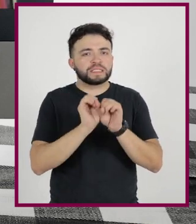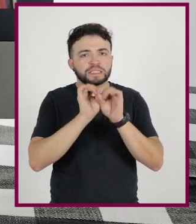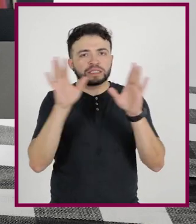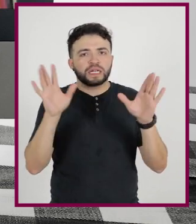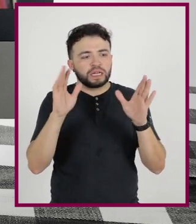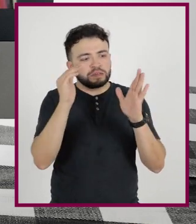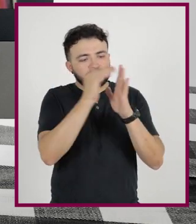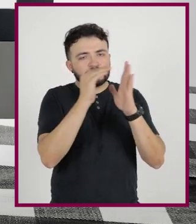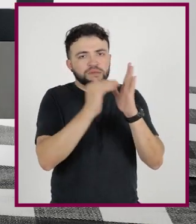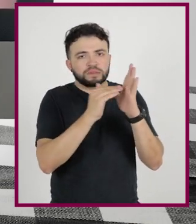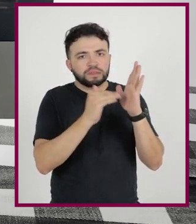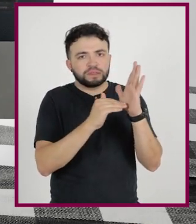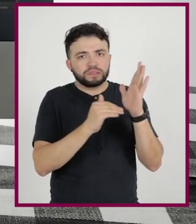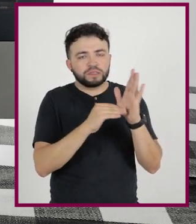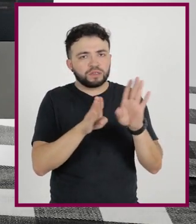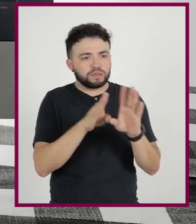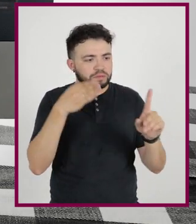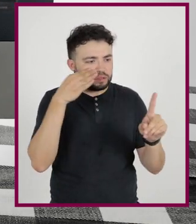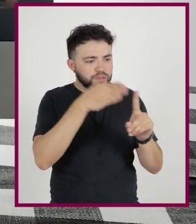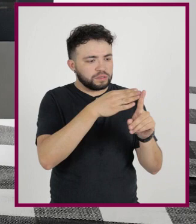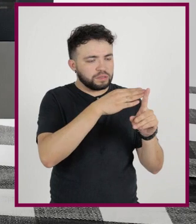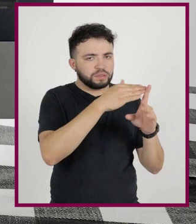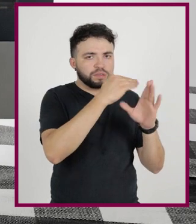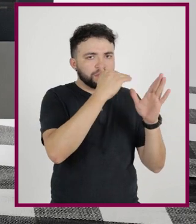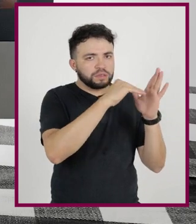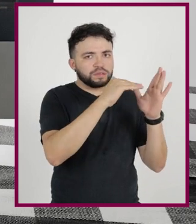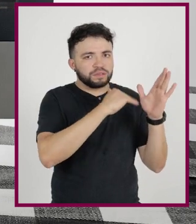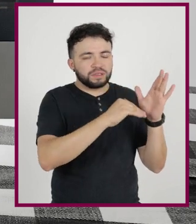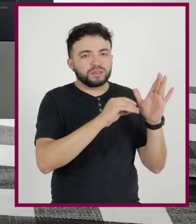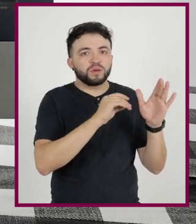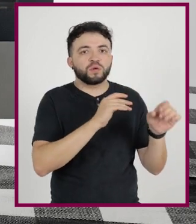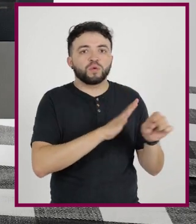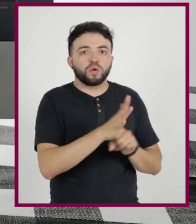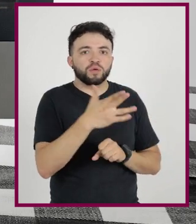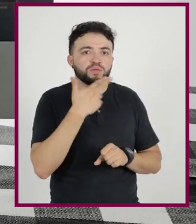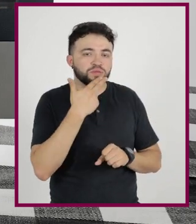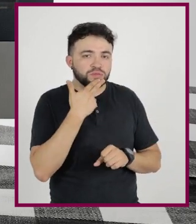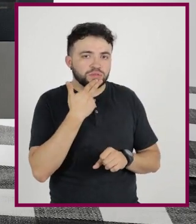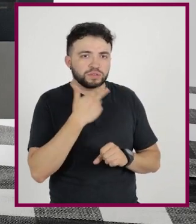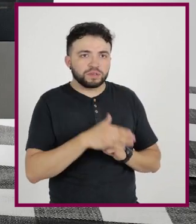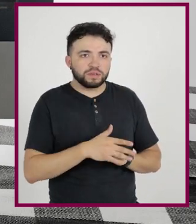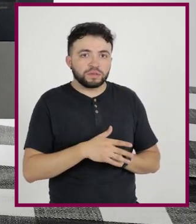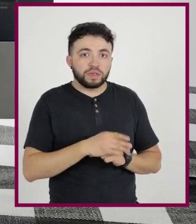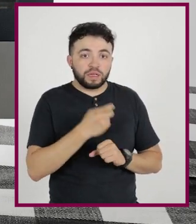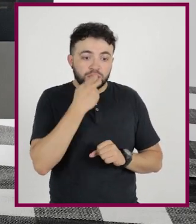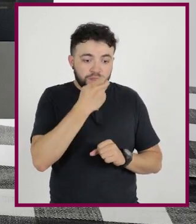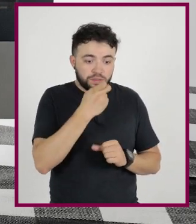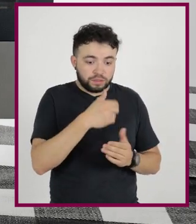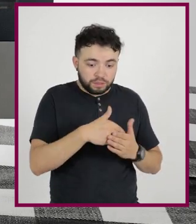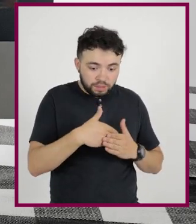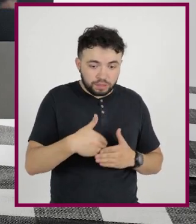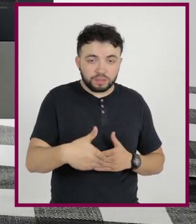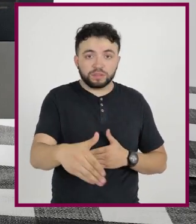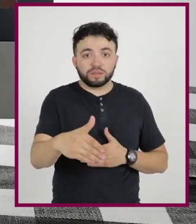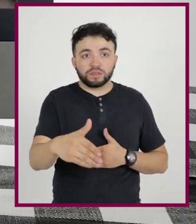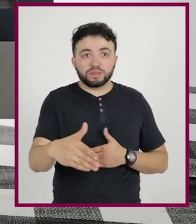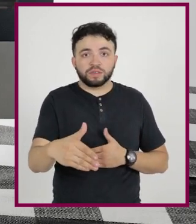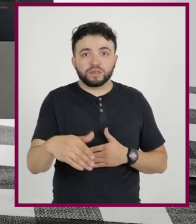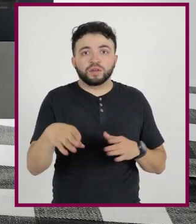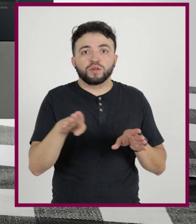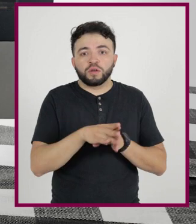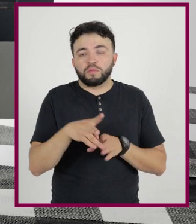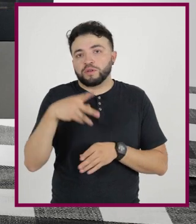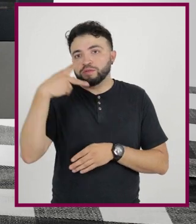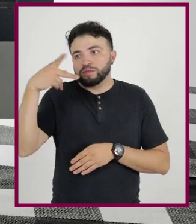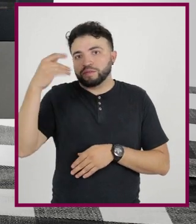pues tener clara la estructura, además de ubicar los recursos que está utilizando y a partir de allí